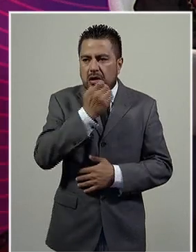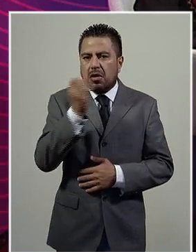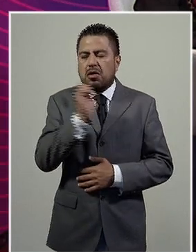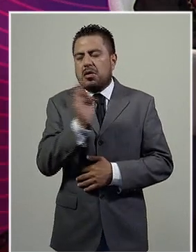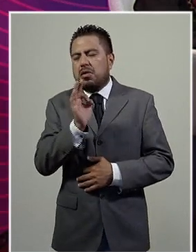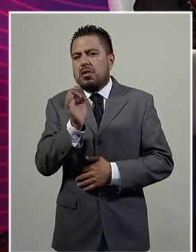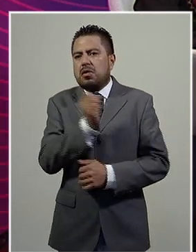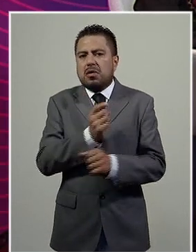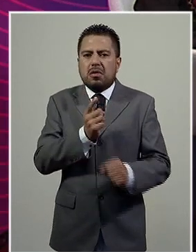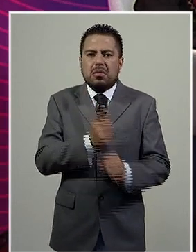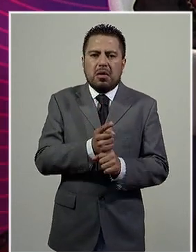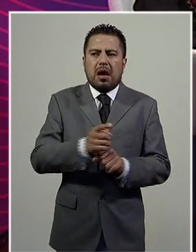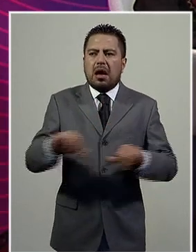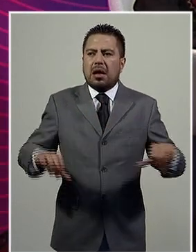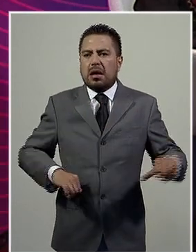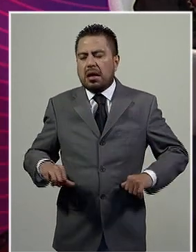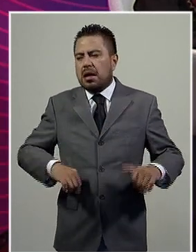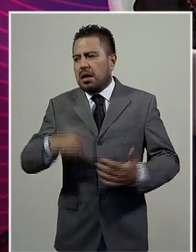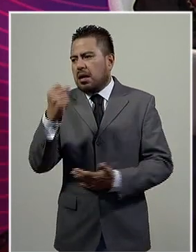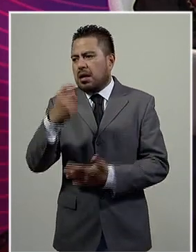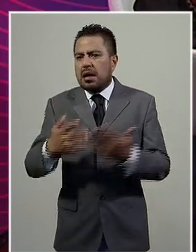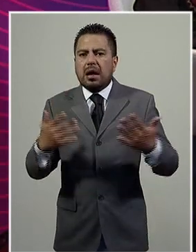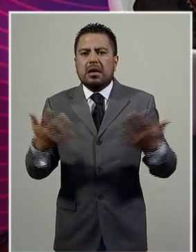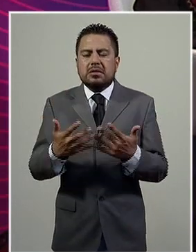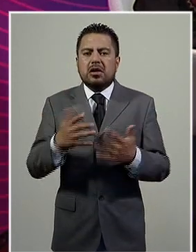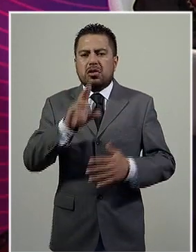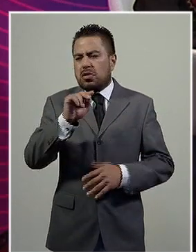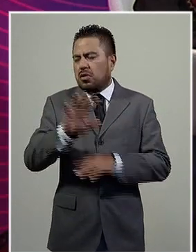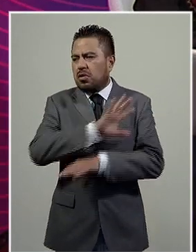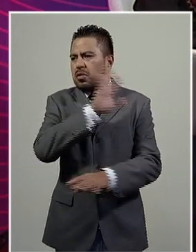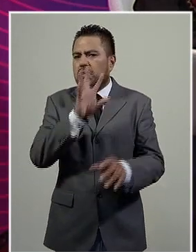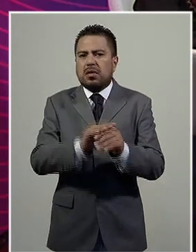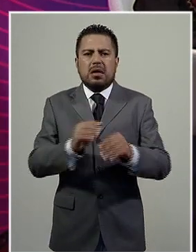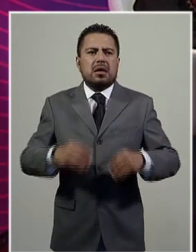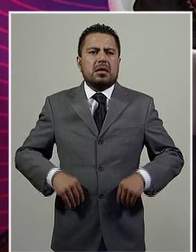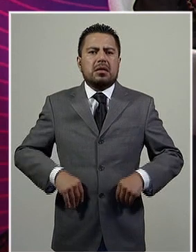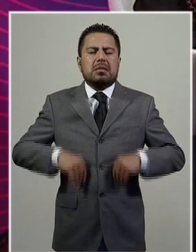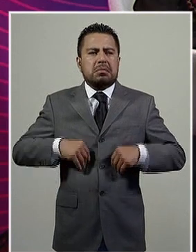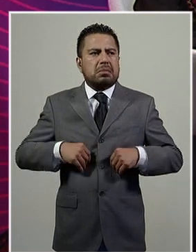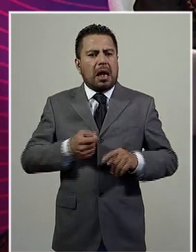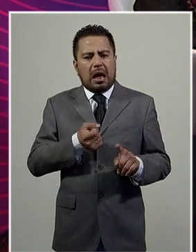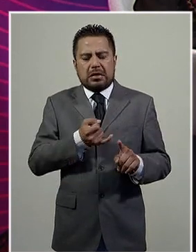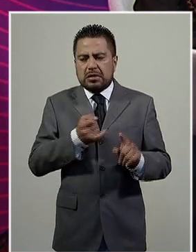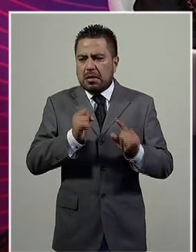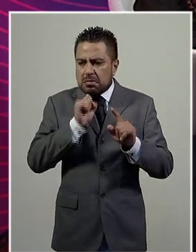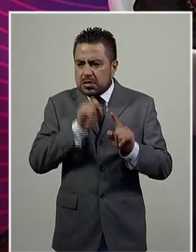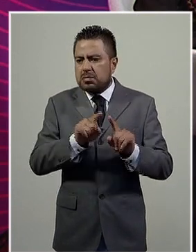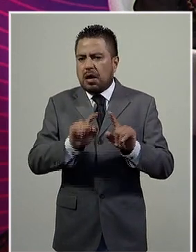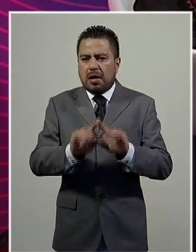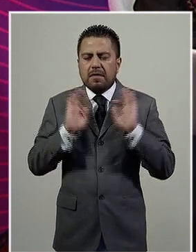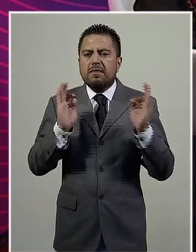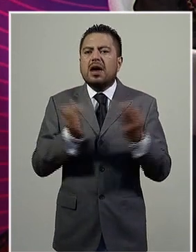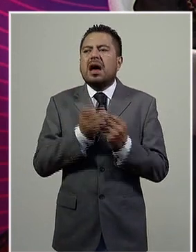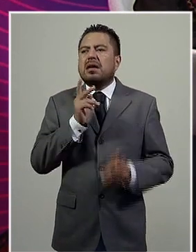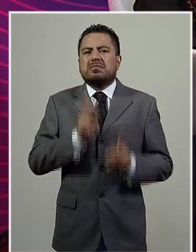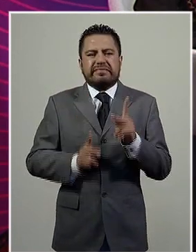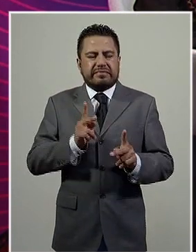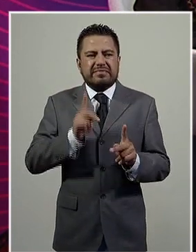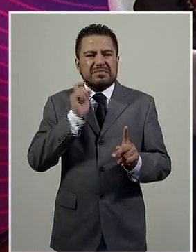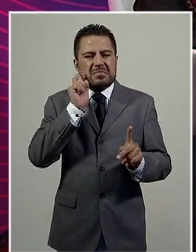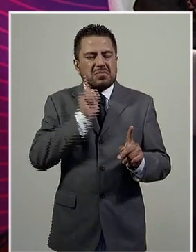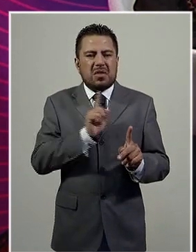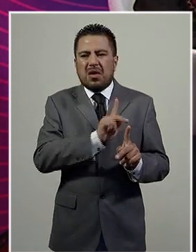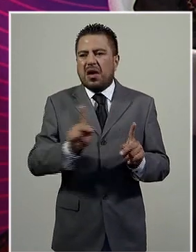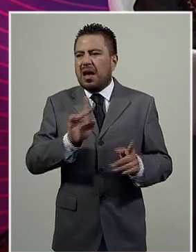posibilidad de realizar ciertas actividades. Pero creo que no todo el mundo lo vive de la misma forma. Ya hablábamos acerca, por ejemplo, de las